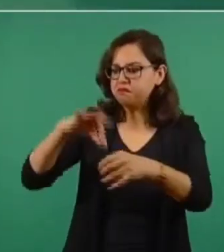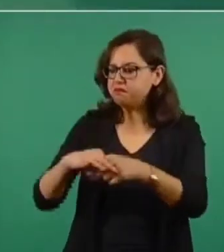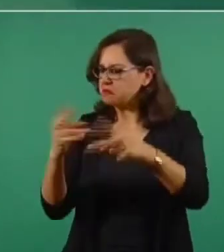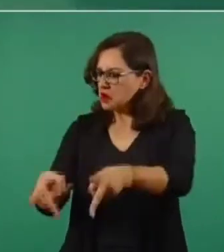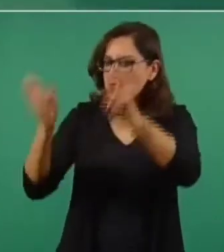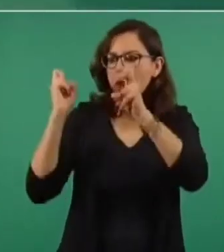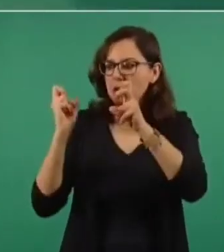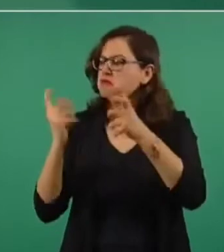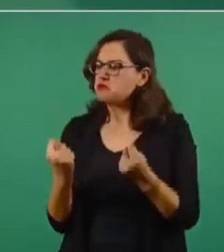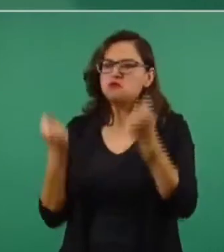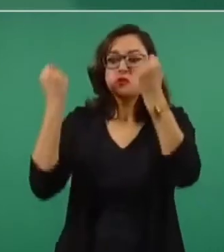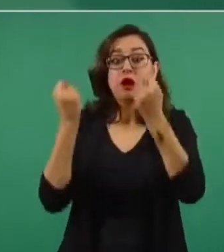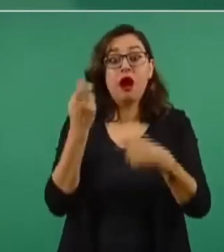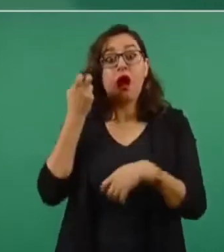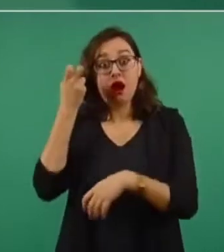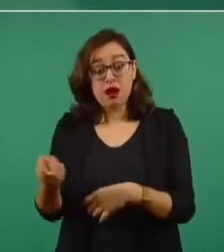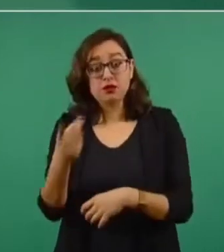la elección.